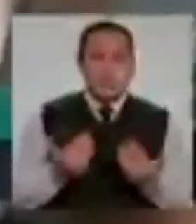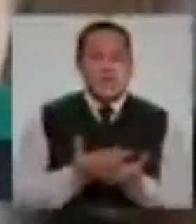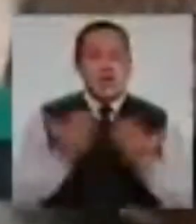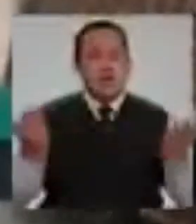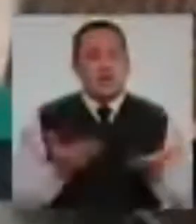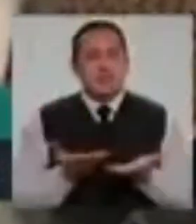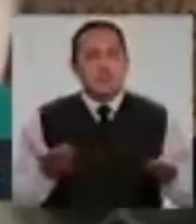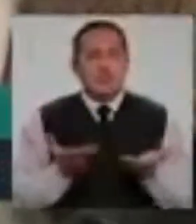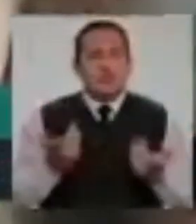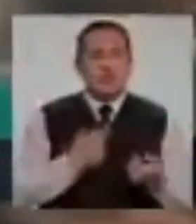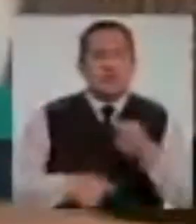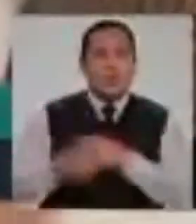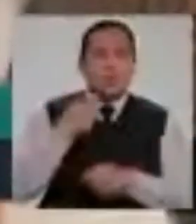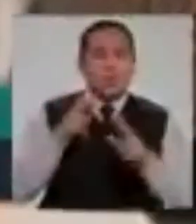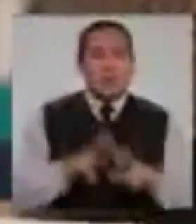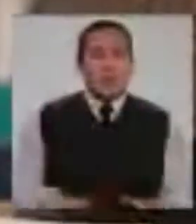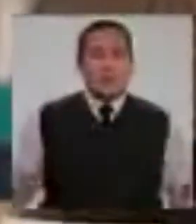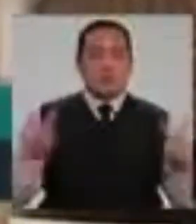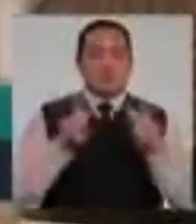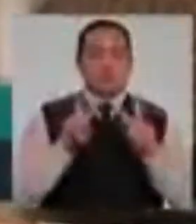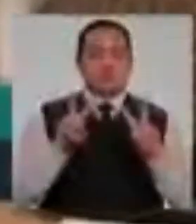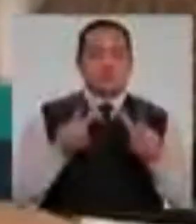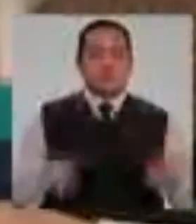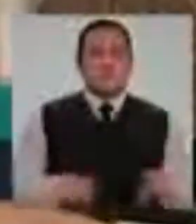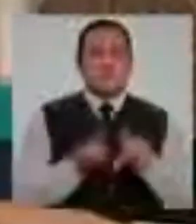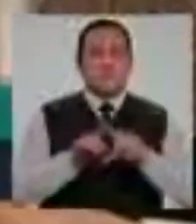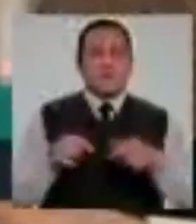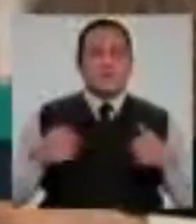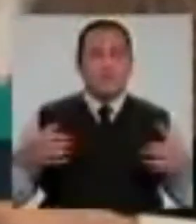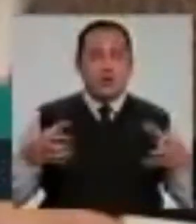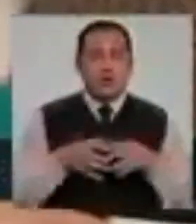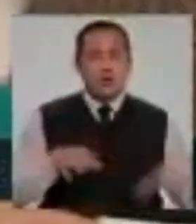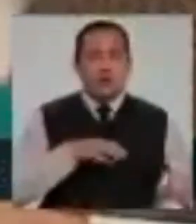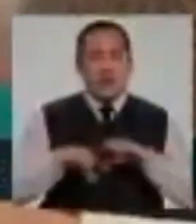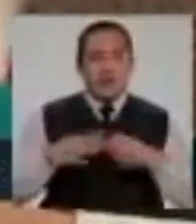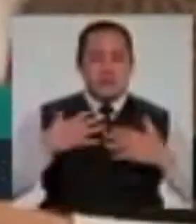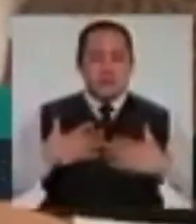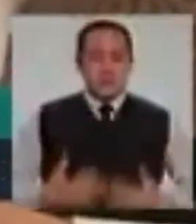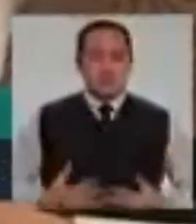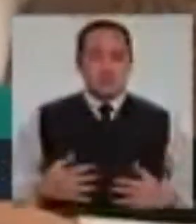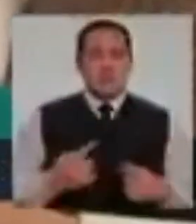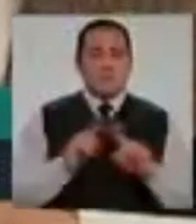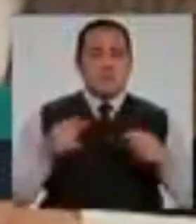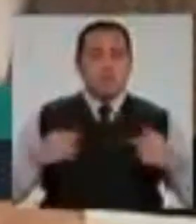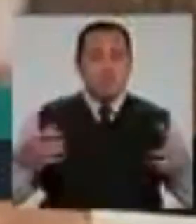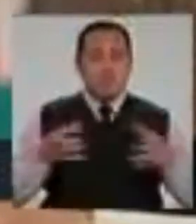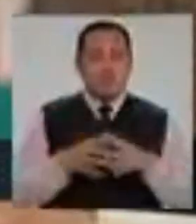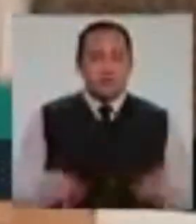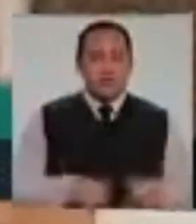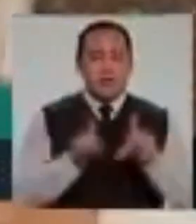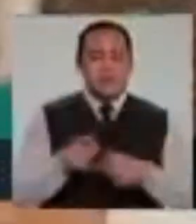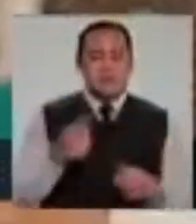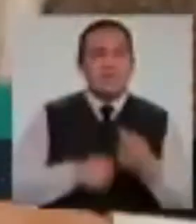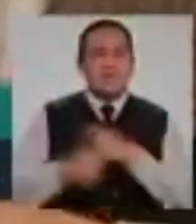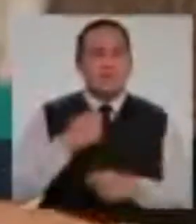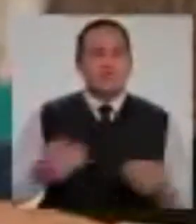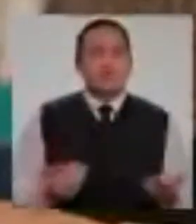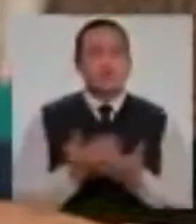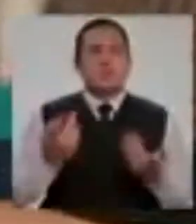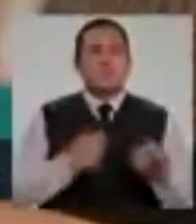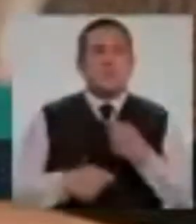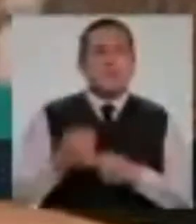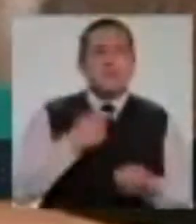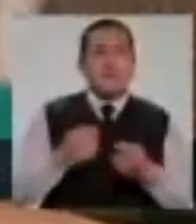sus productos puedan ser valorados. Sí, nosotros hacemos este blusa, pero nosotros faltamos el mercado donde